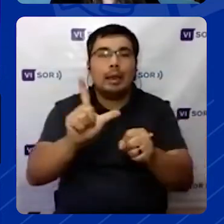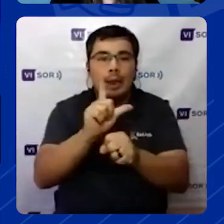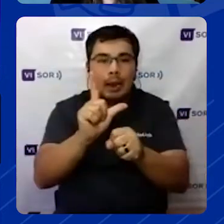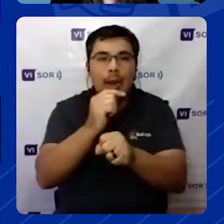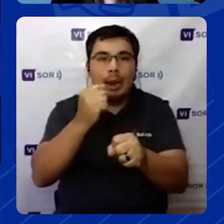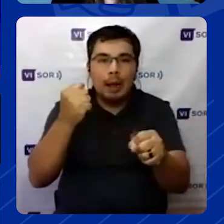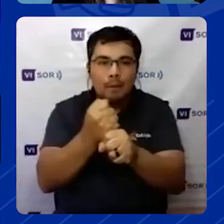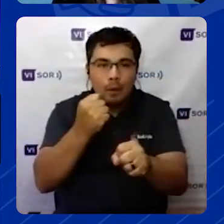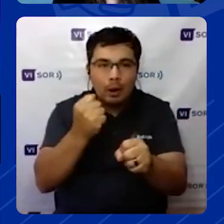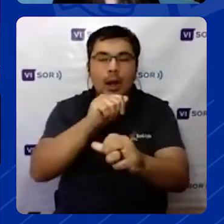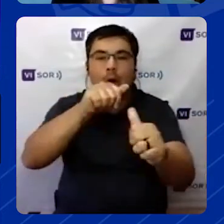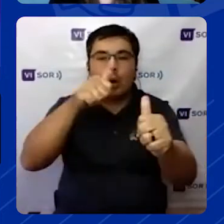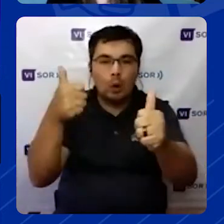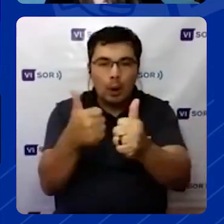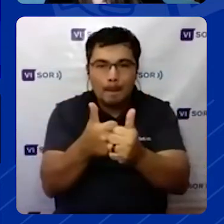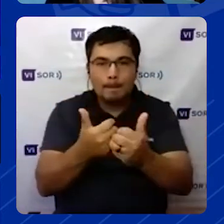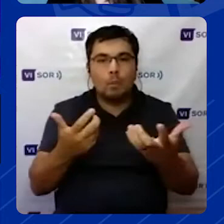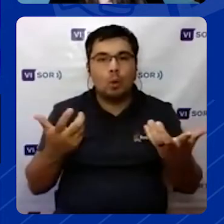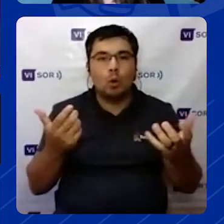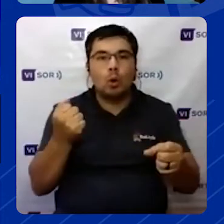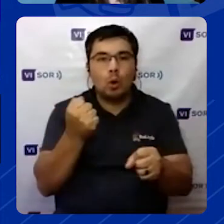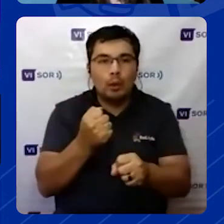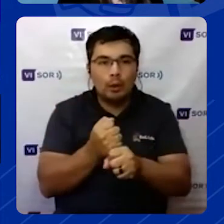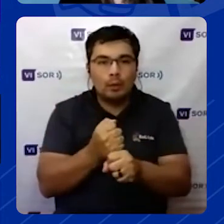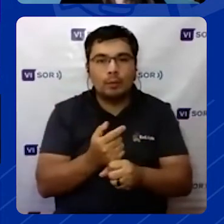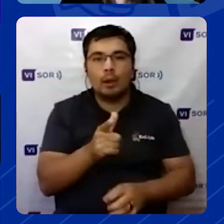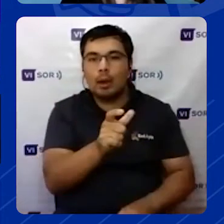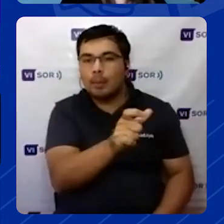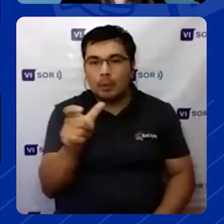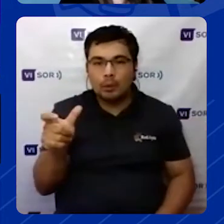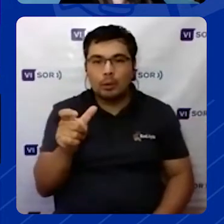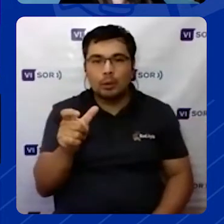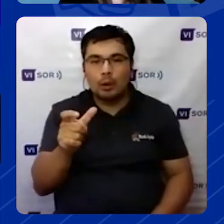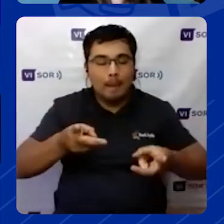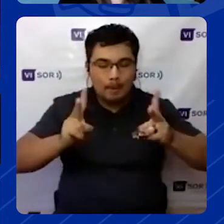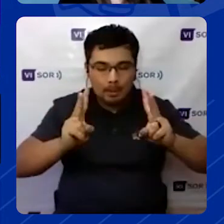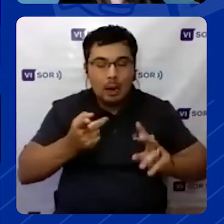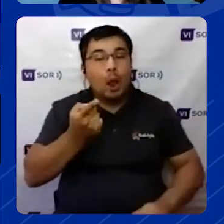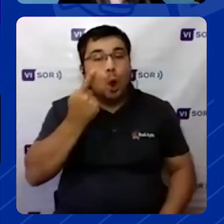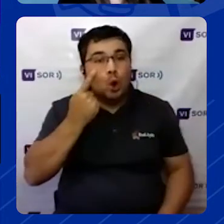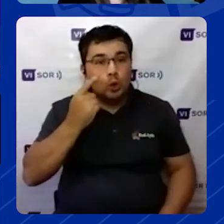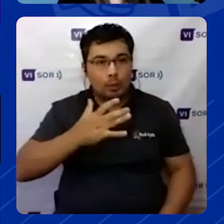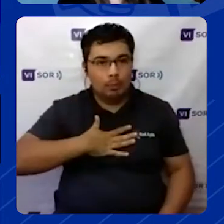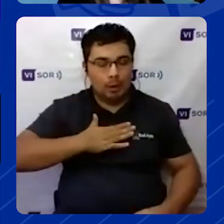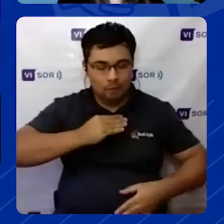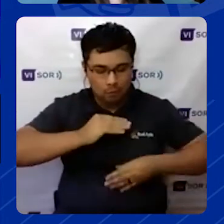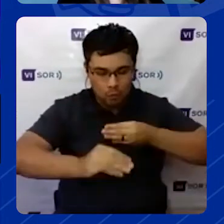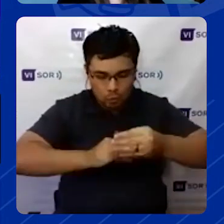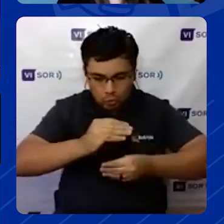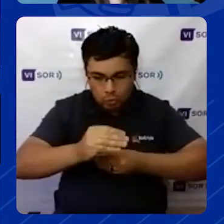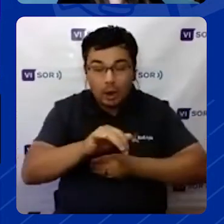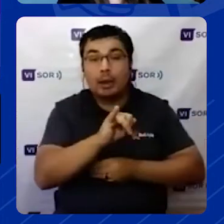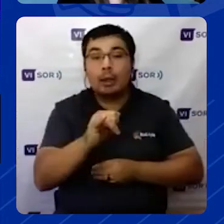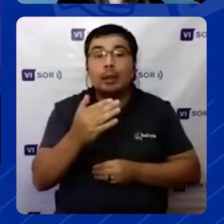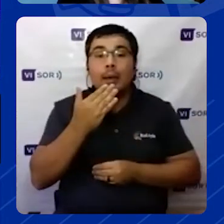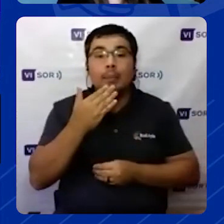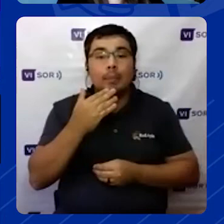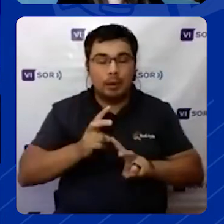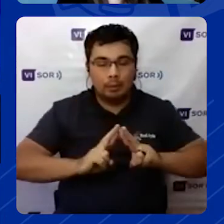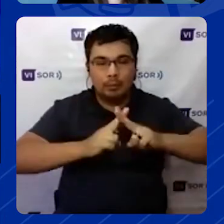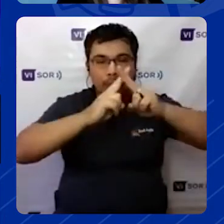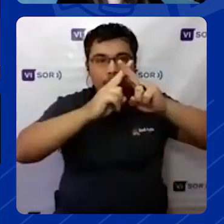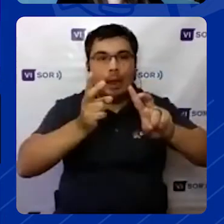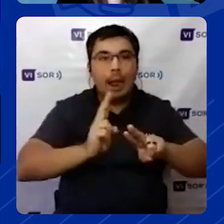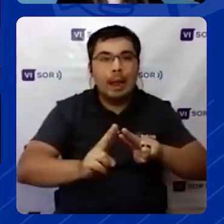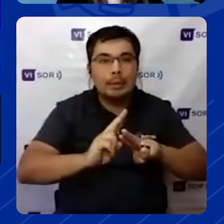a la persona con discapacidad conocer sus funciones con una persona que le va explicando, pero al mismo tiempo va creando lo que se denominan apoyos